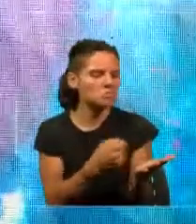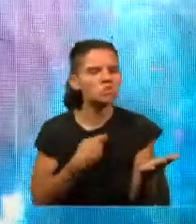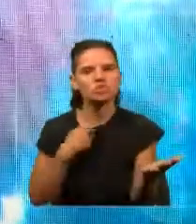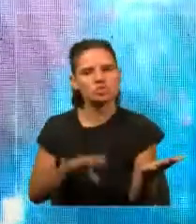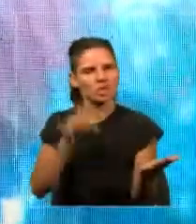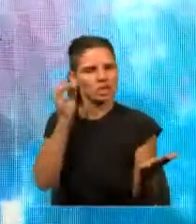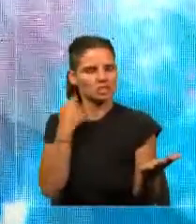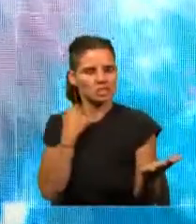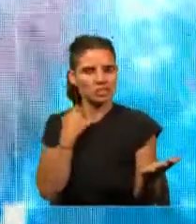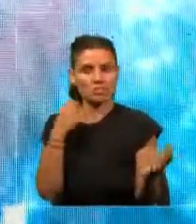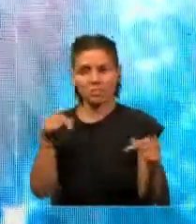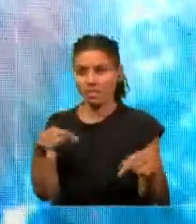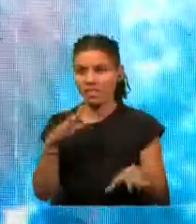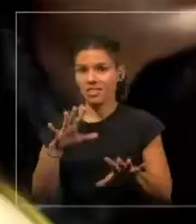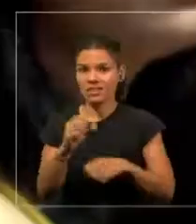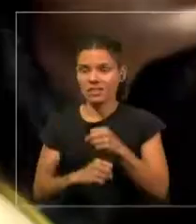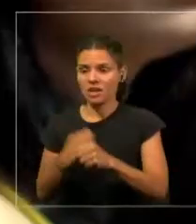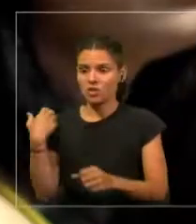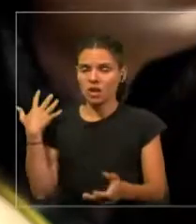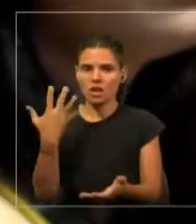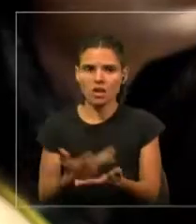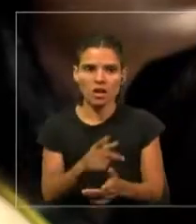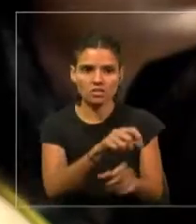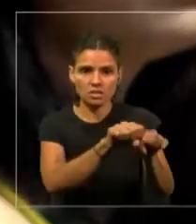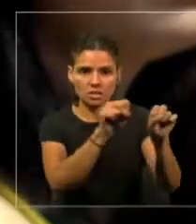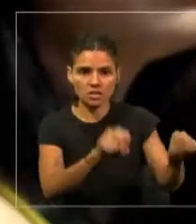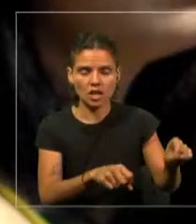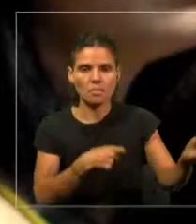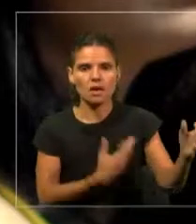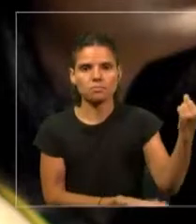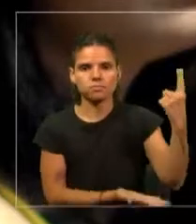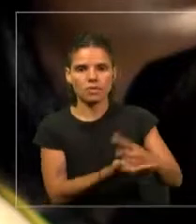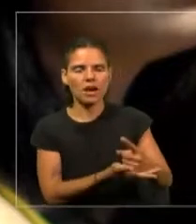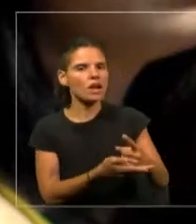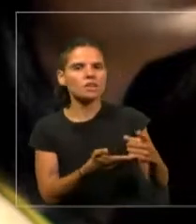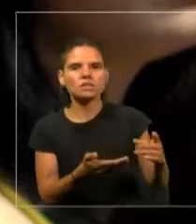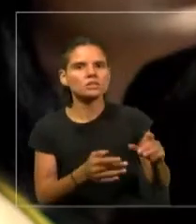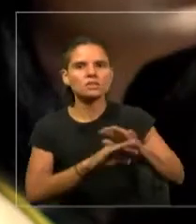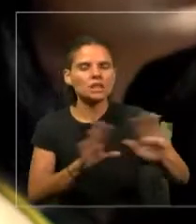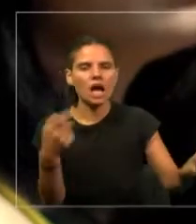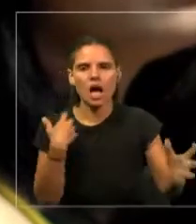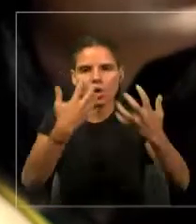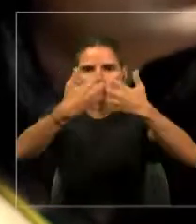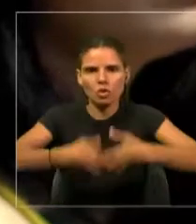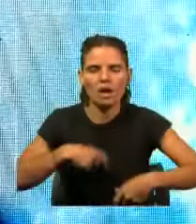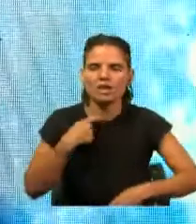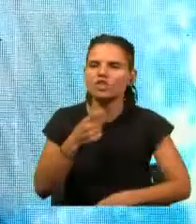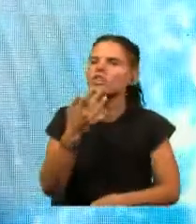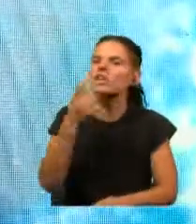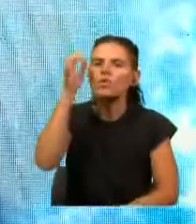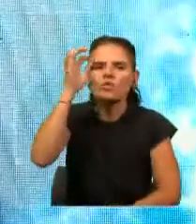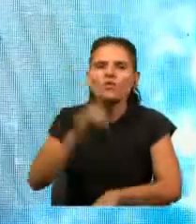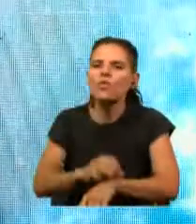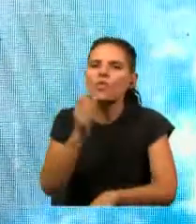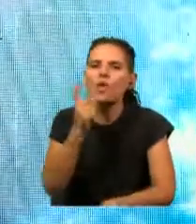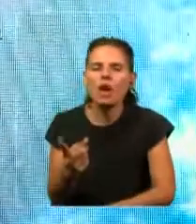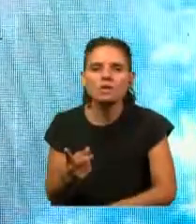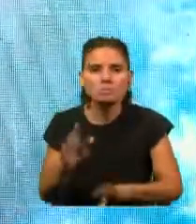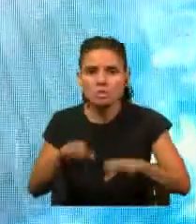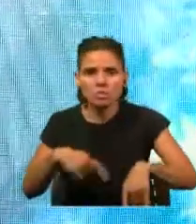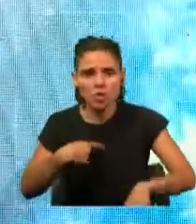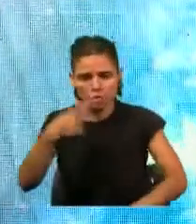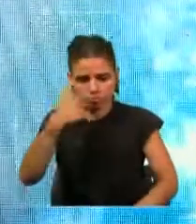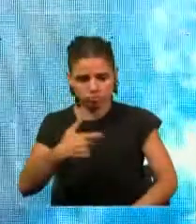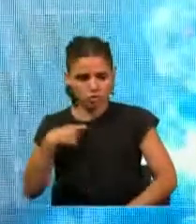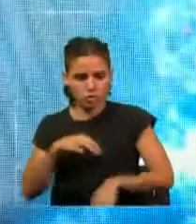Este mismo sistema Watson se ha transformado en un sistema de diagnóstico automático, como si el médico